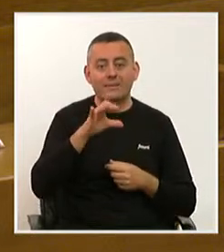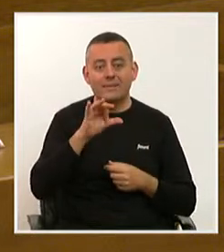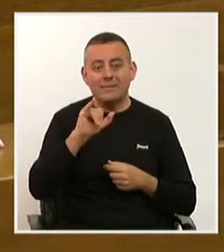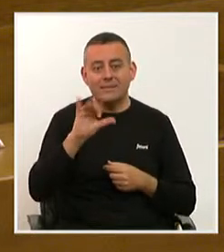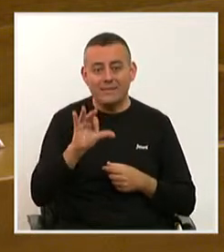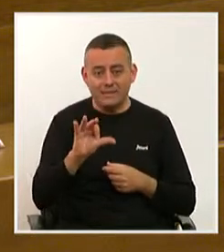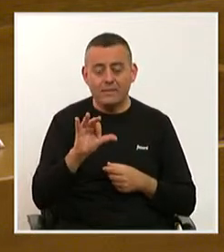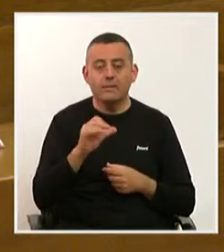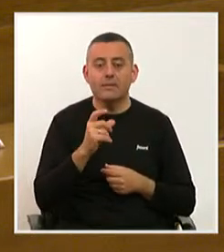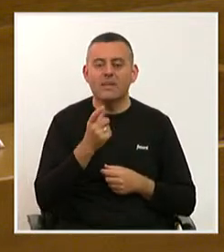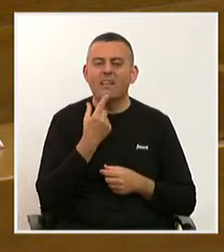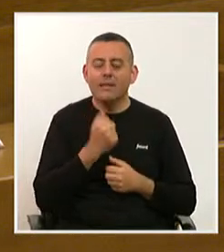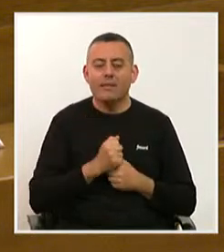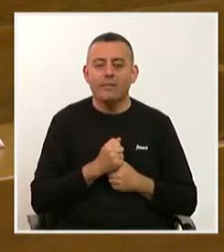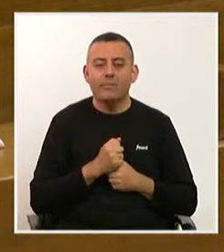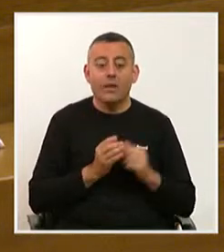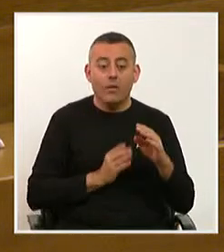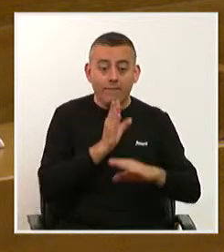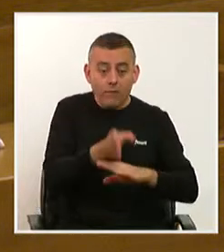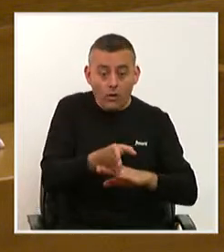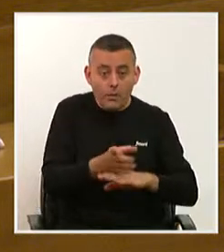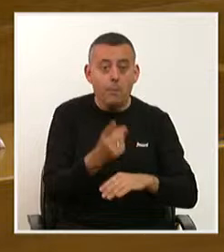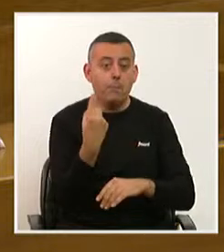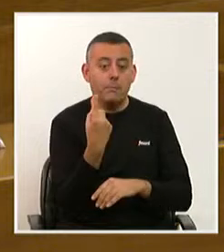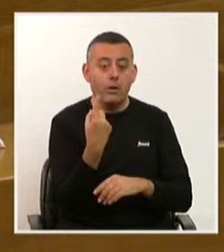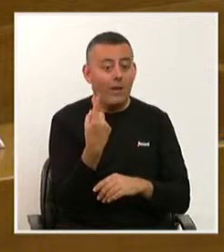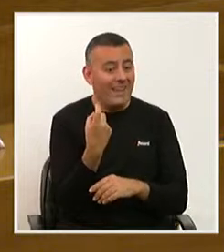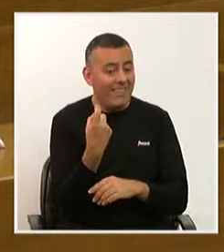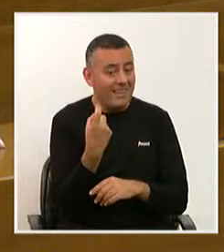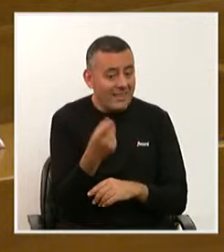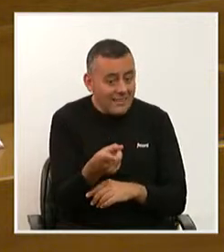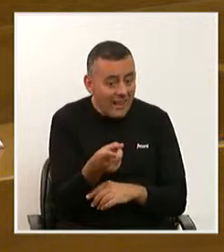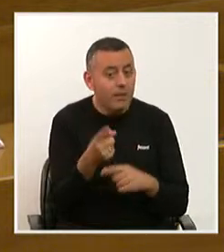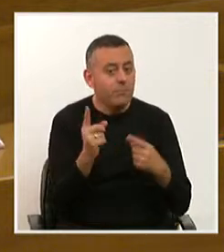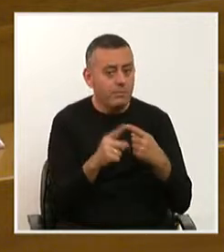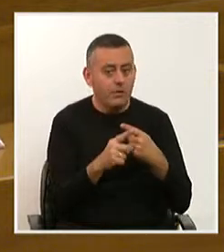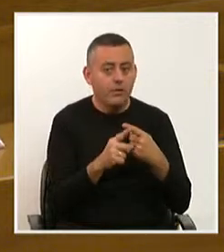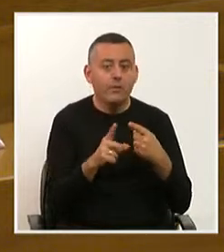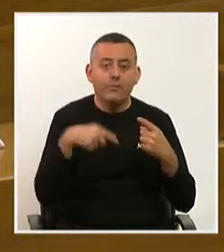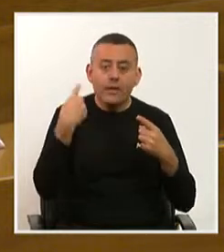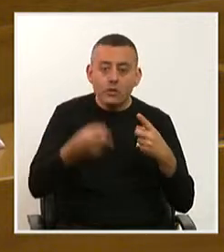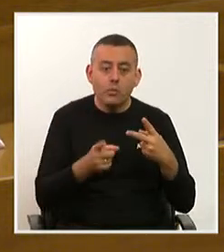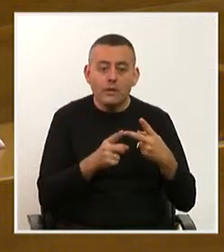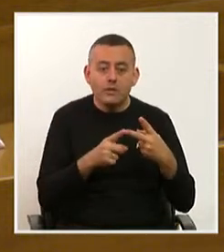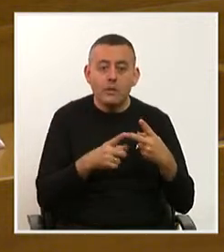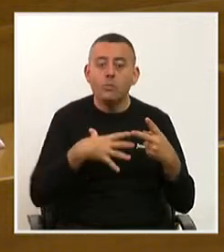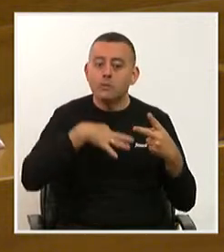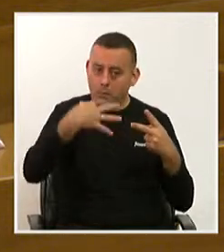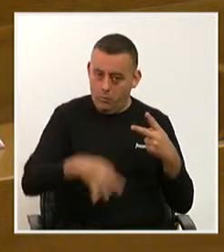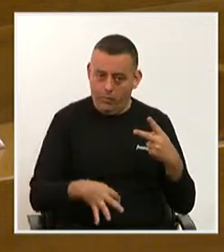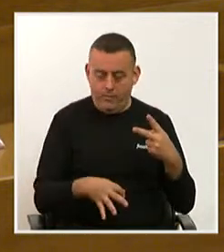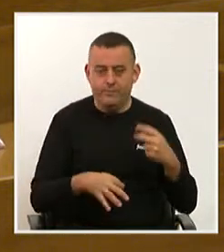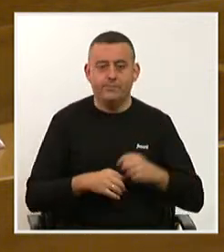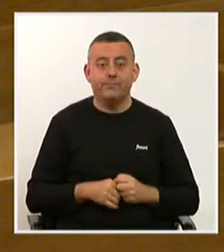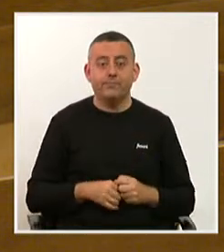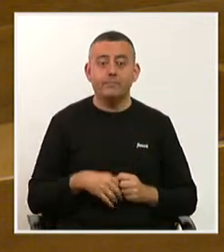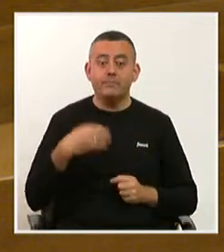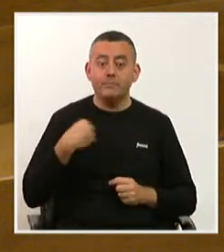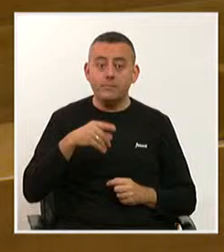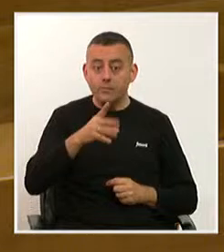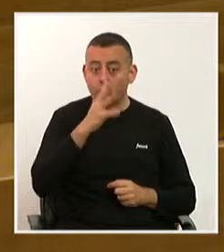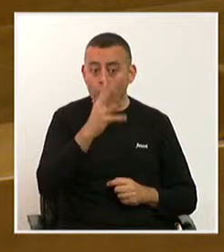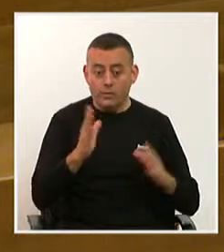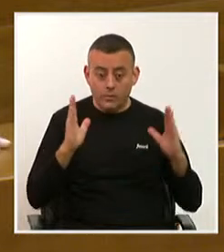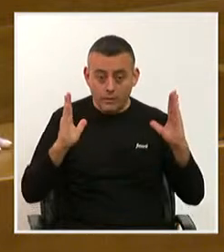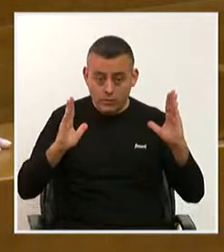lo necesario hacer aquello que sea posible y estaremos haciéndolo imposible Y ustedes verán en esta legislatura como el partido popular y